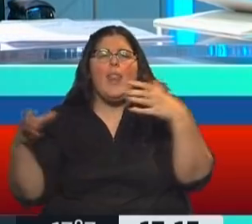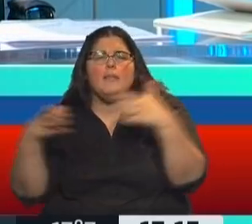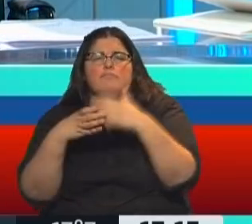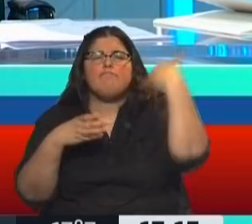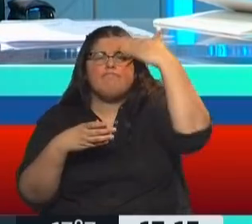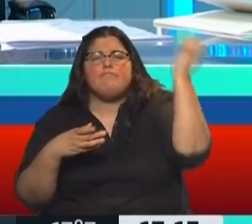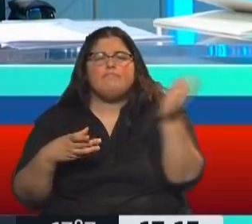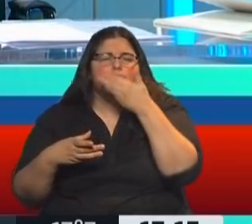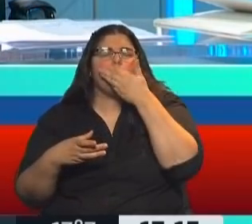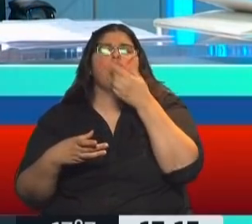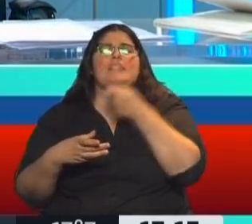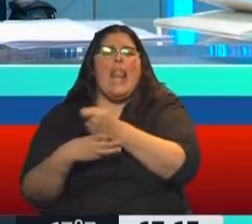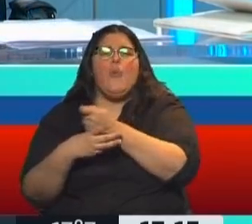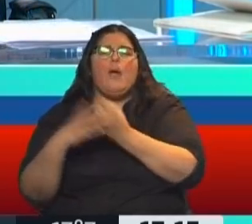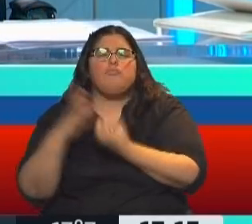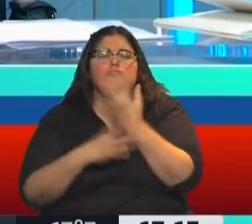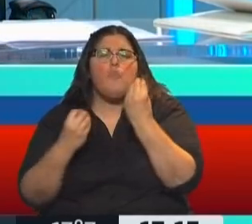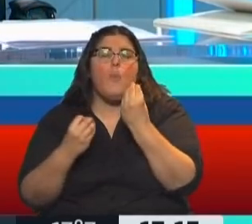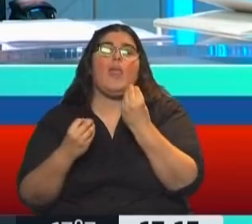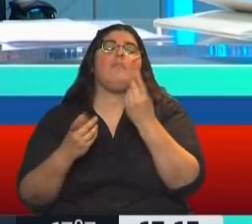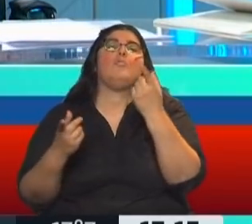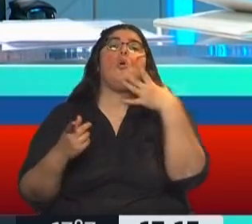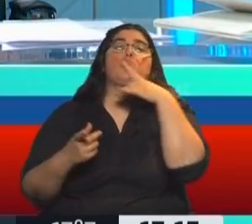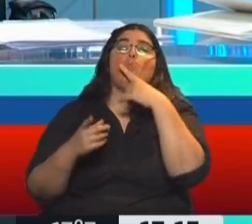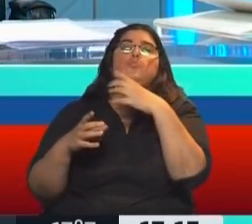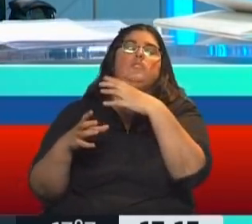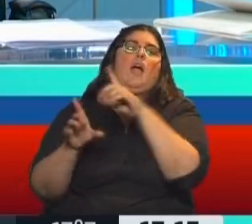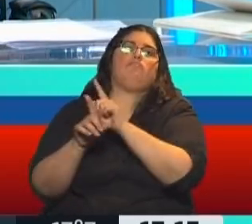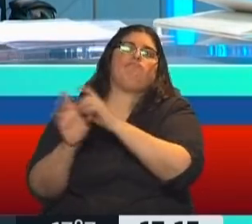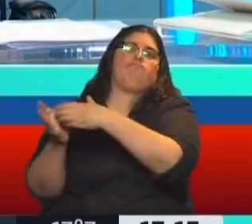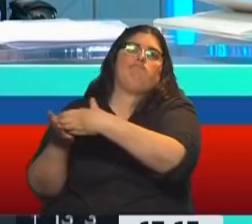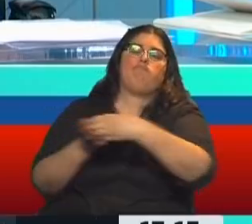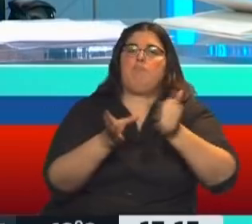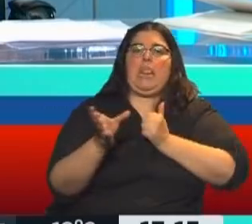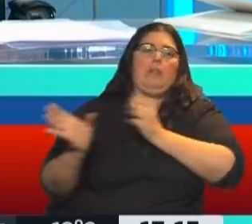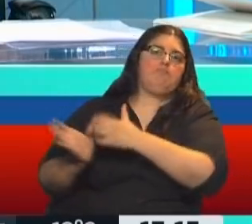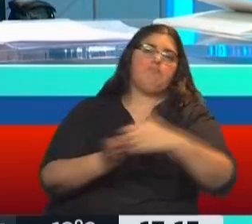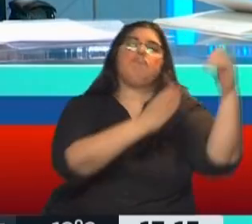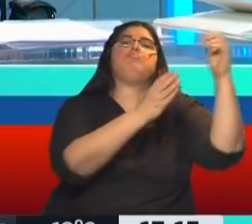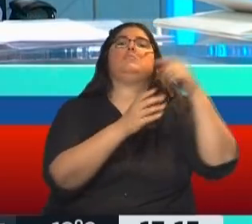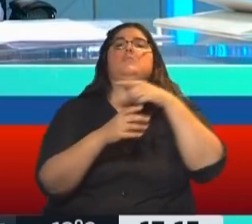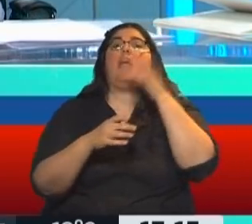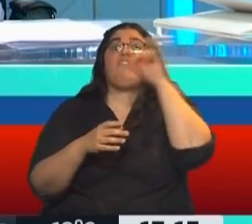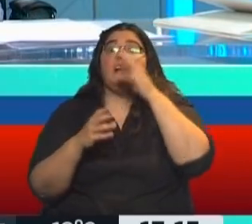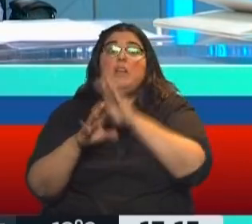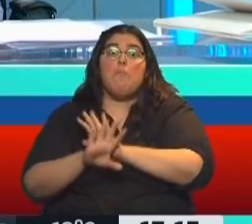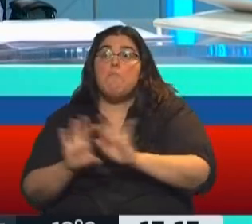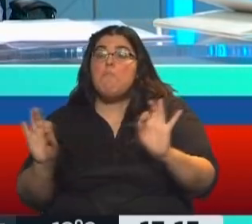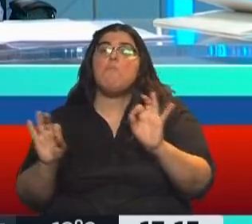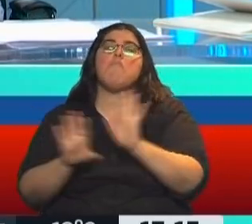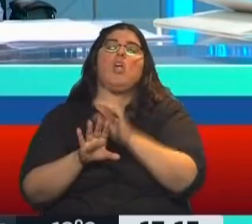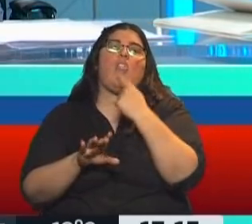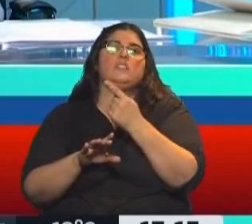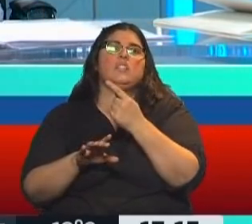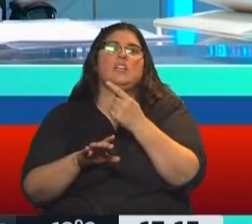Unión Soviética de la ocupación de Afganistán, lo cual hablamos de décadas, más de casi medio siglo, de una